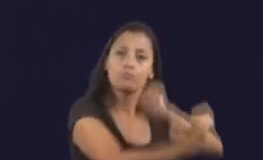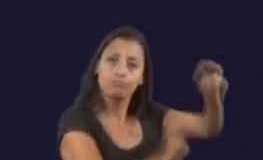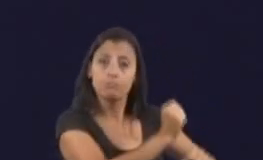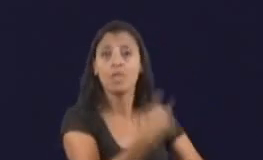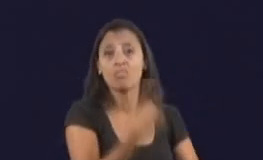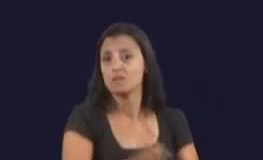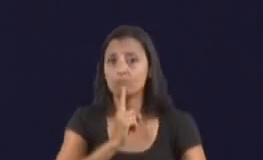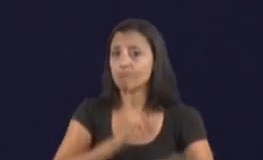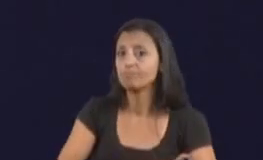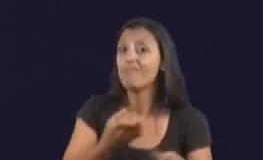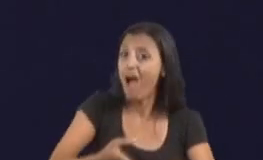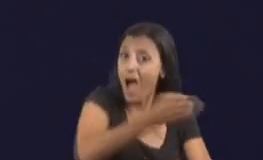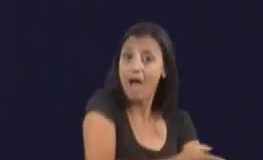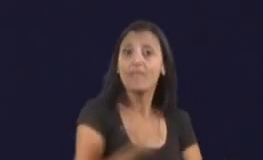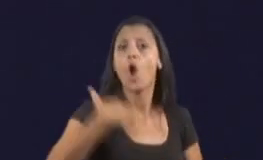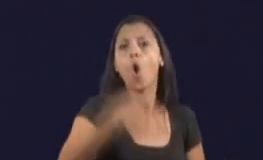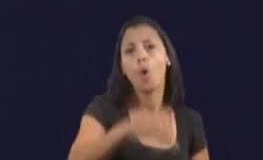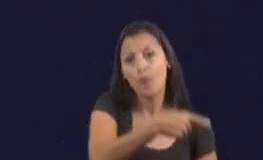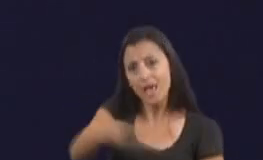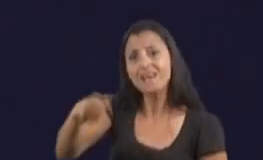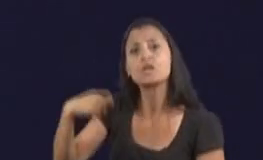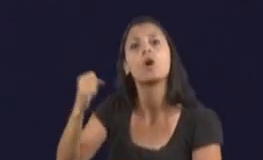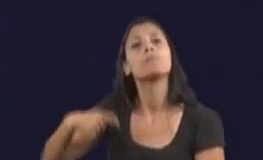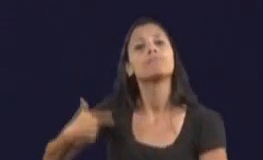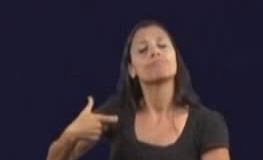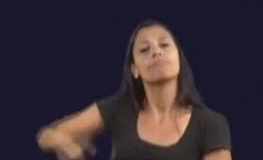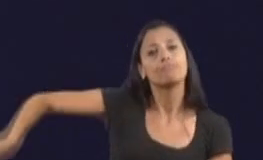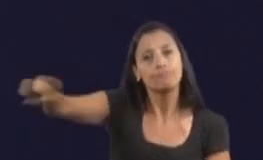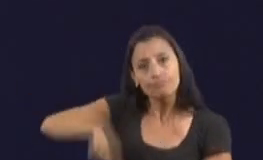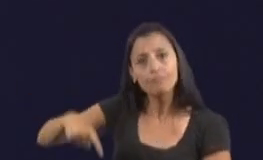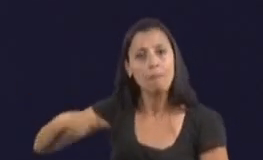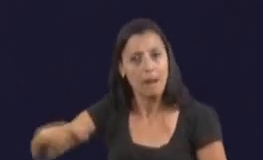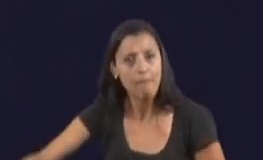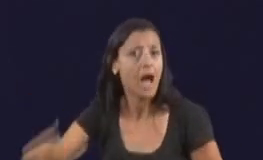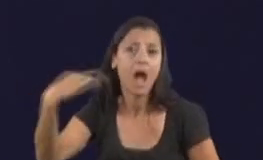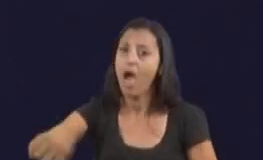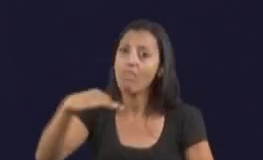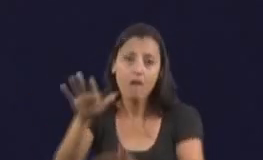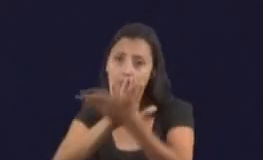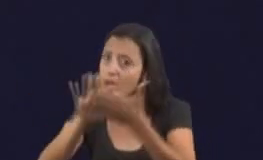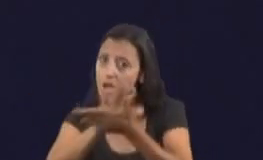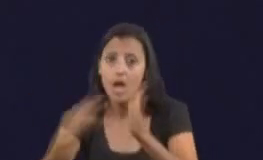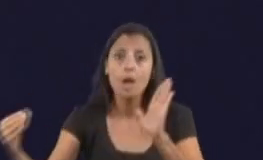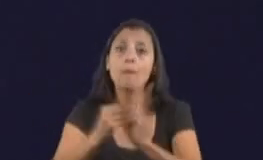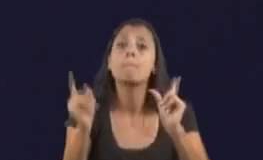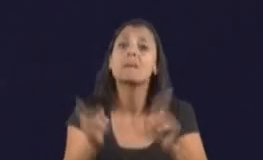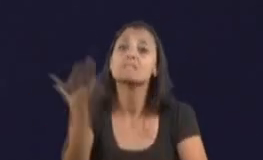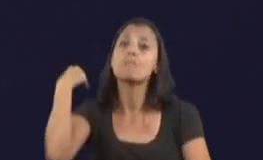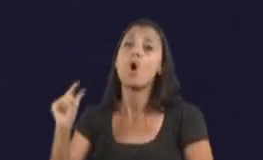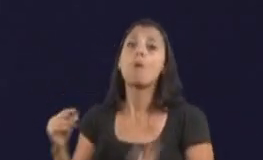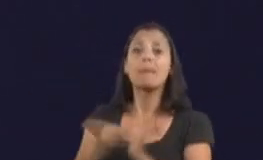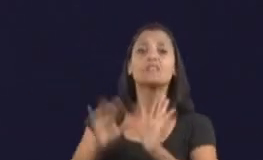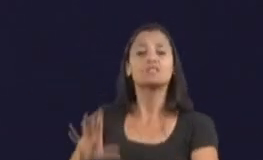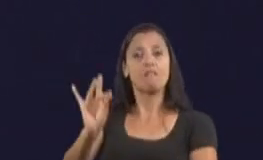tutela anticipada que obligó a las empresas del sector a retrotraer los precios de los planes de salud a los vigentes en diciembre